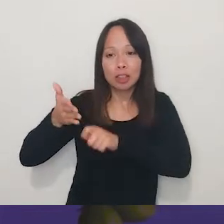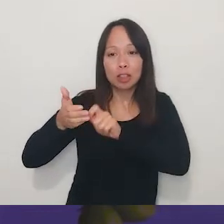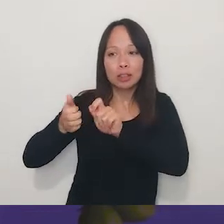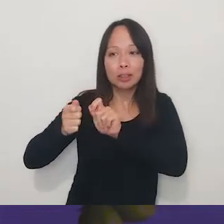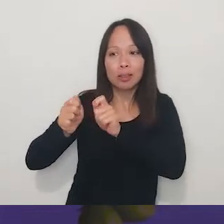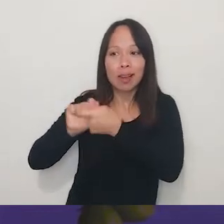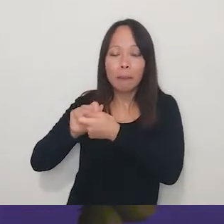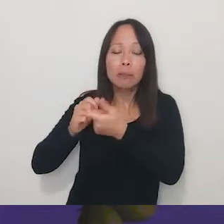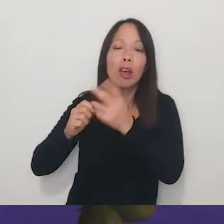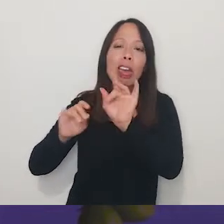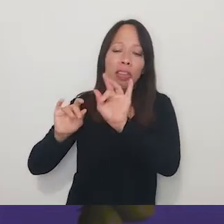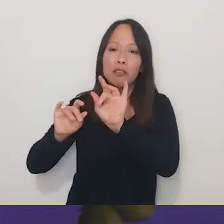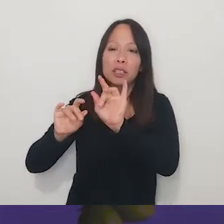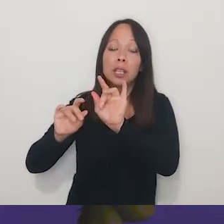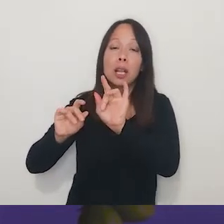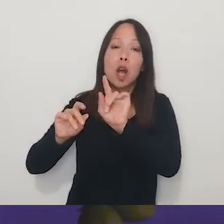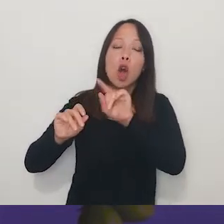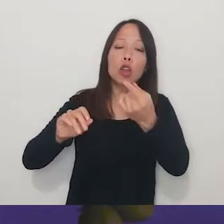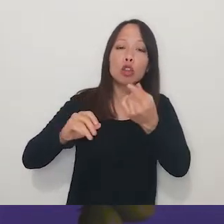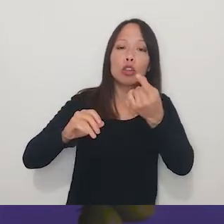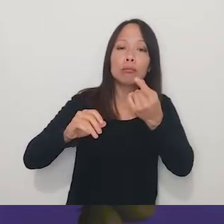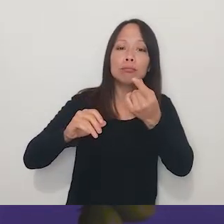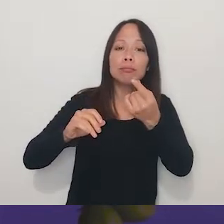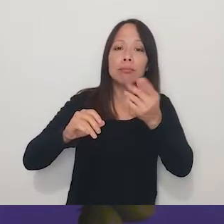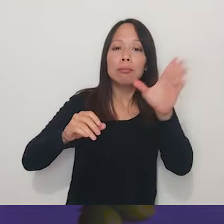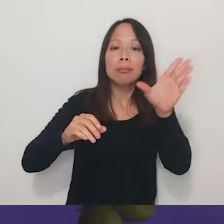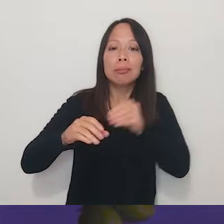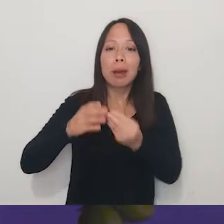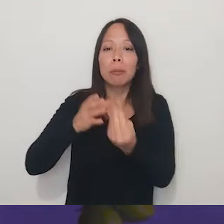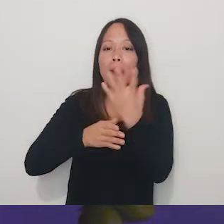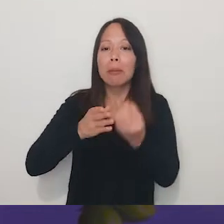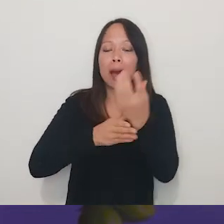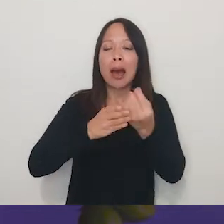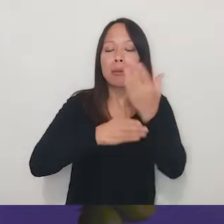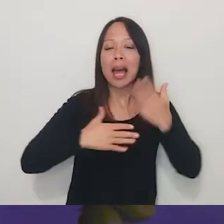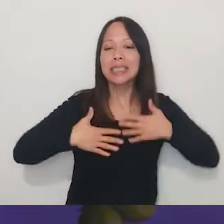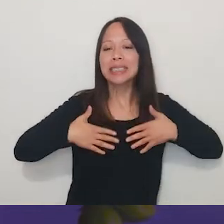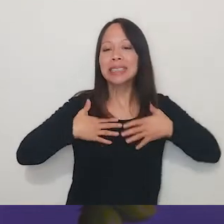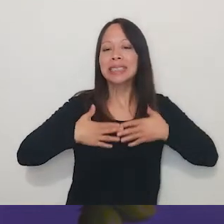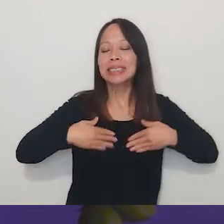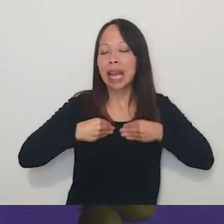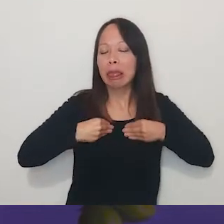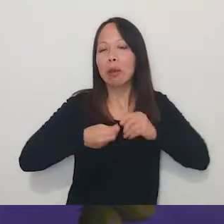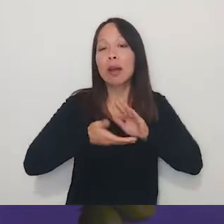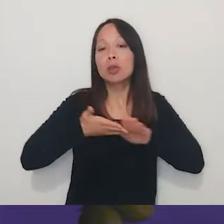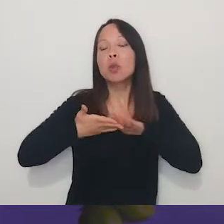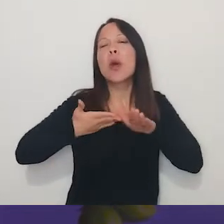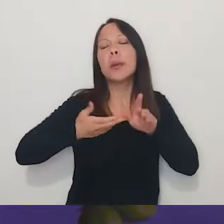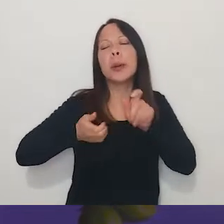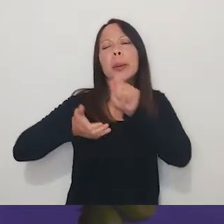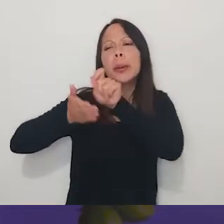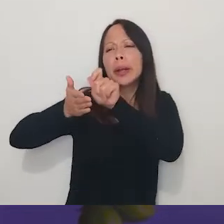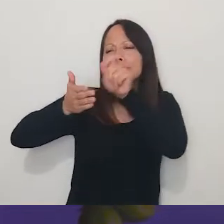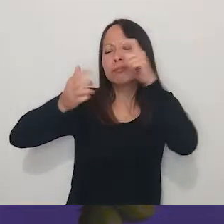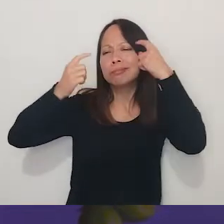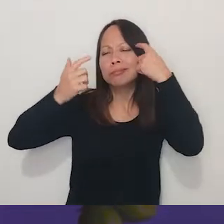de un diagnóstico es difícil. A veces aparecen otros síntomas o cambia la frecuencia de ese síntoma, con lo cual se reanaliza, pero hay